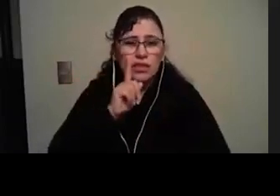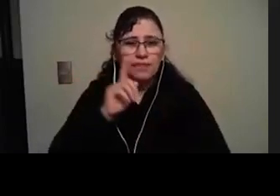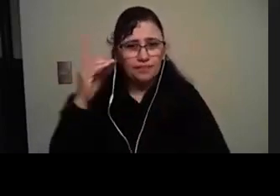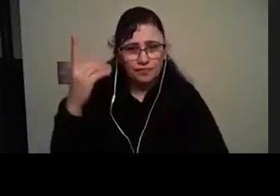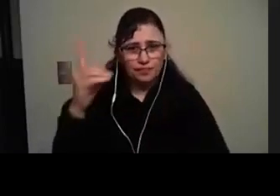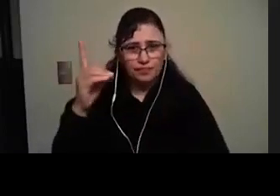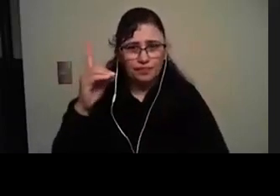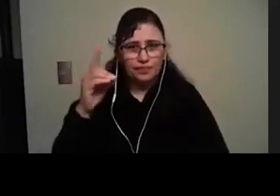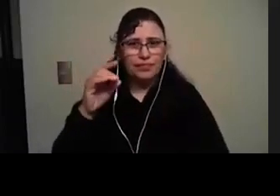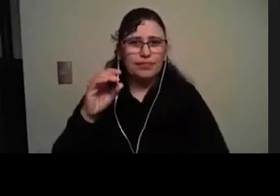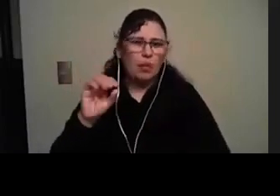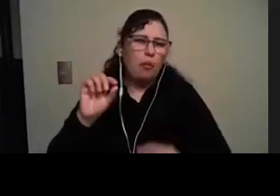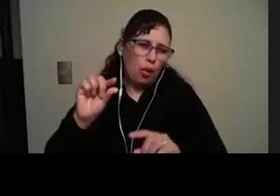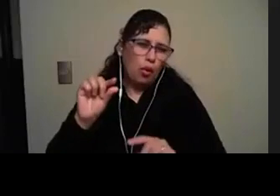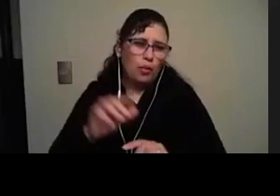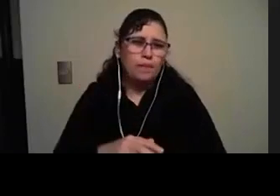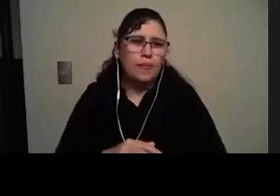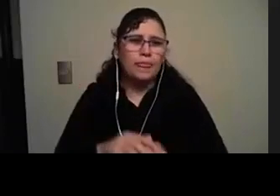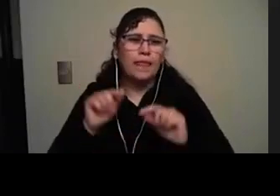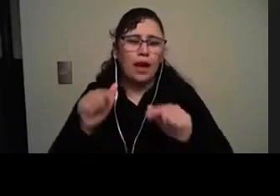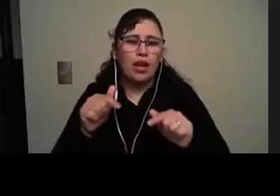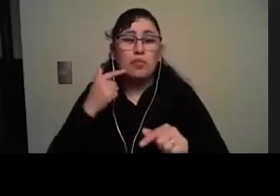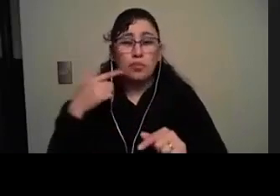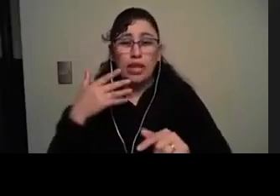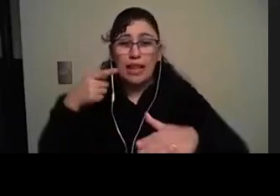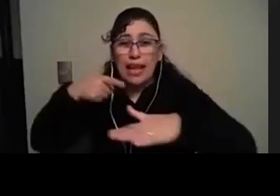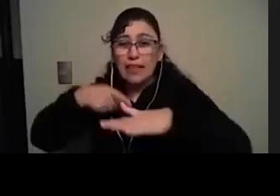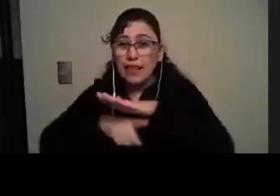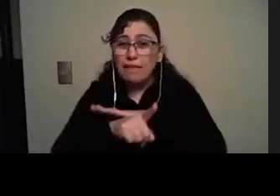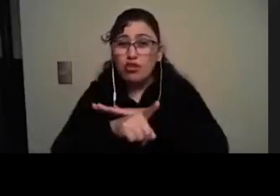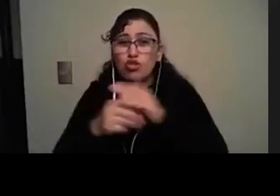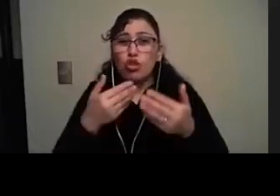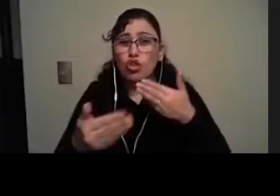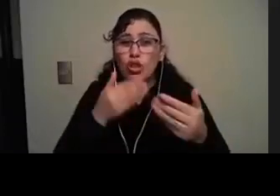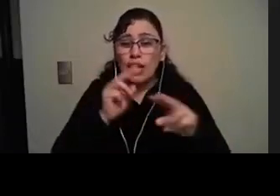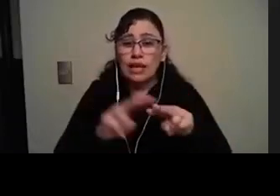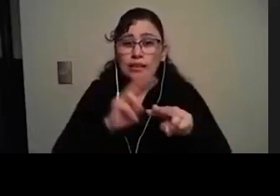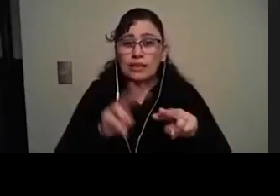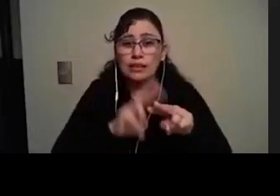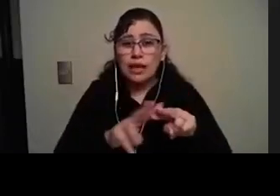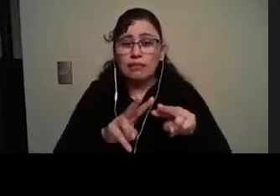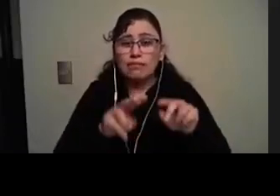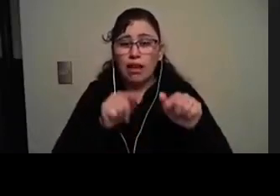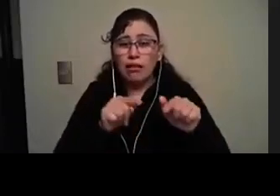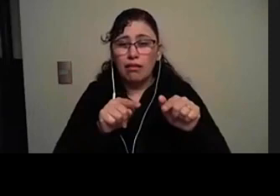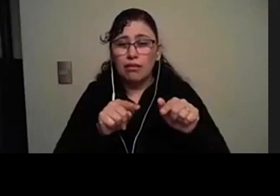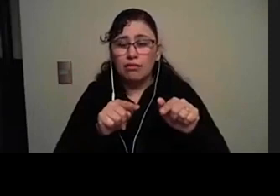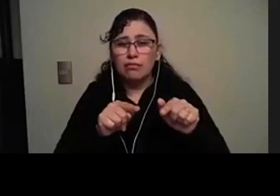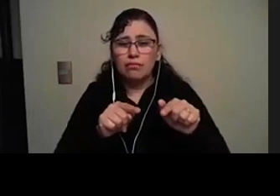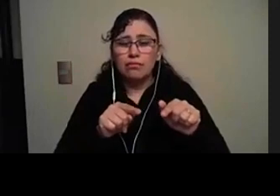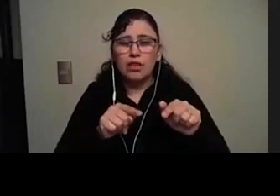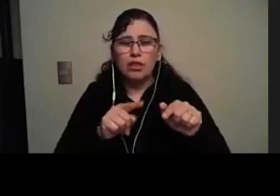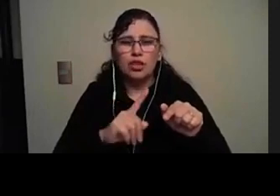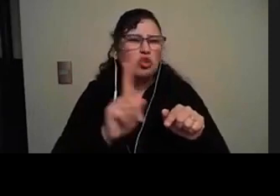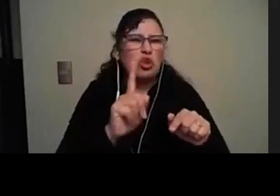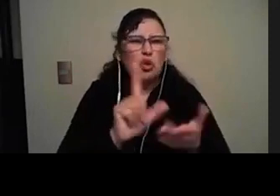discapacidad, la intervención se tiene que hacer en un contexto que circunscriba respeto, perdón, para el niño y